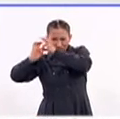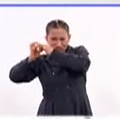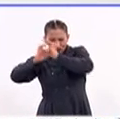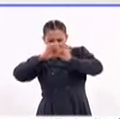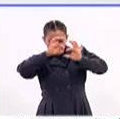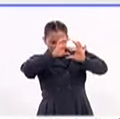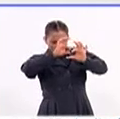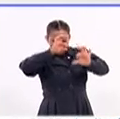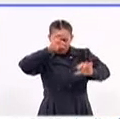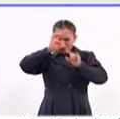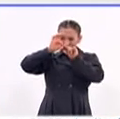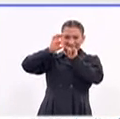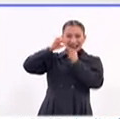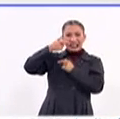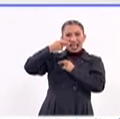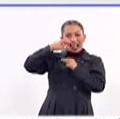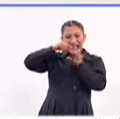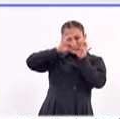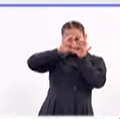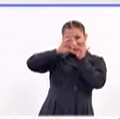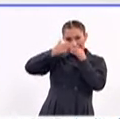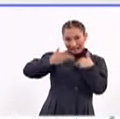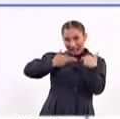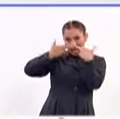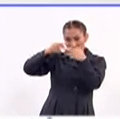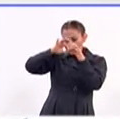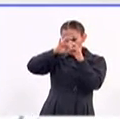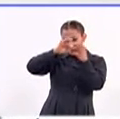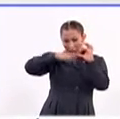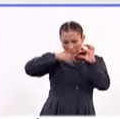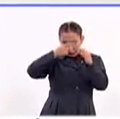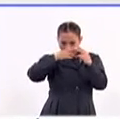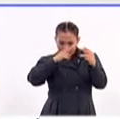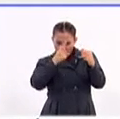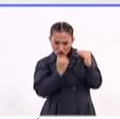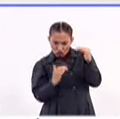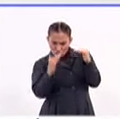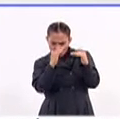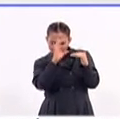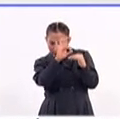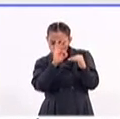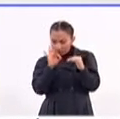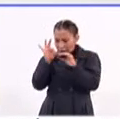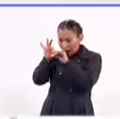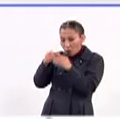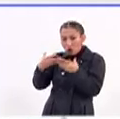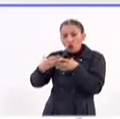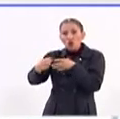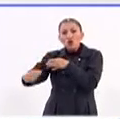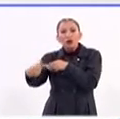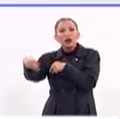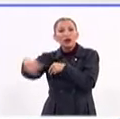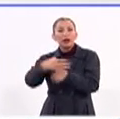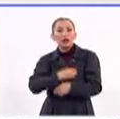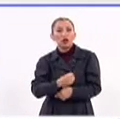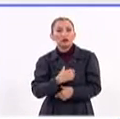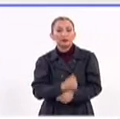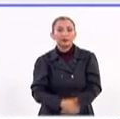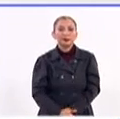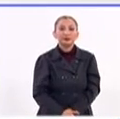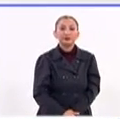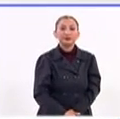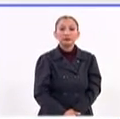la unidad de la herencia, considerando aquellos genes que están presentes en los mejores individuos para seguirlos reproduciendo a lo largo del tiempo.